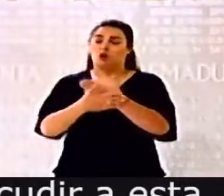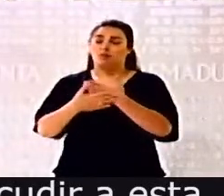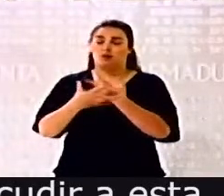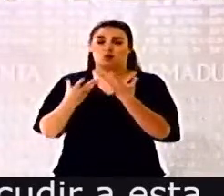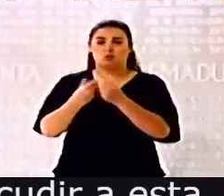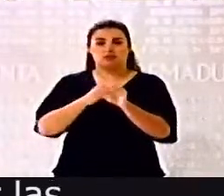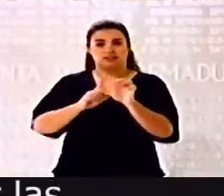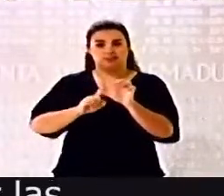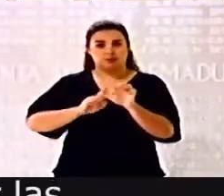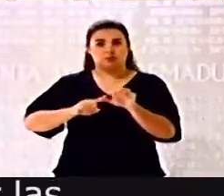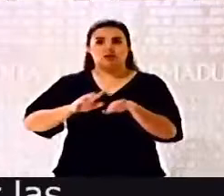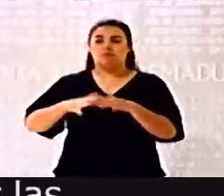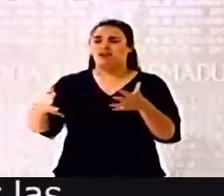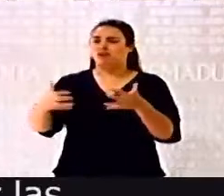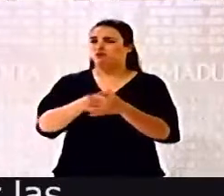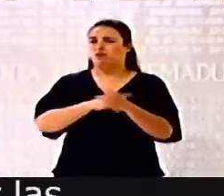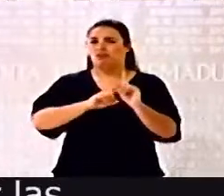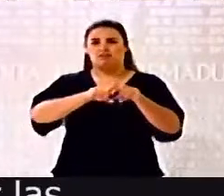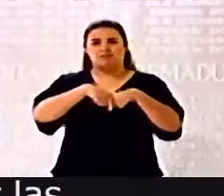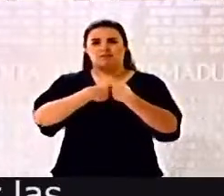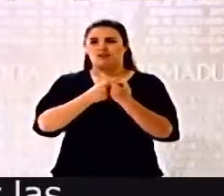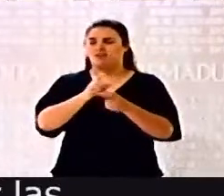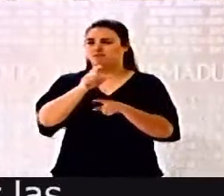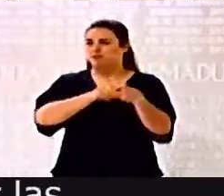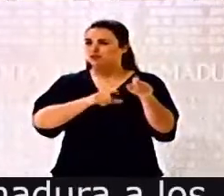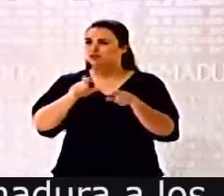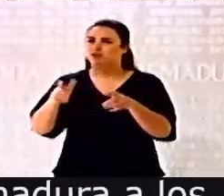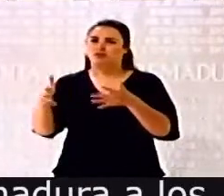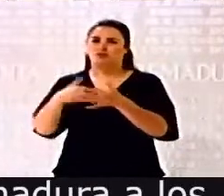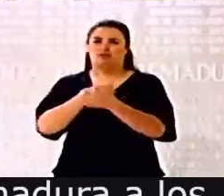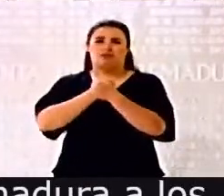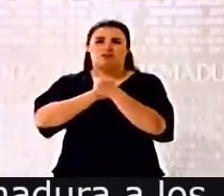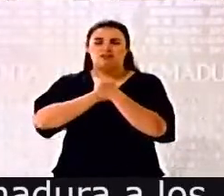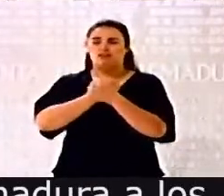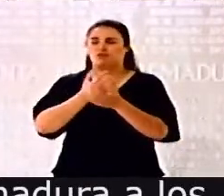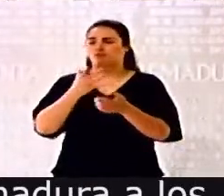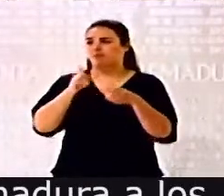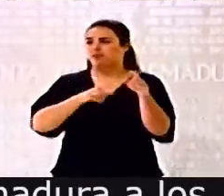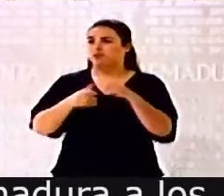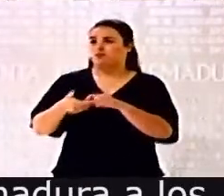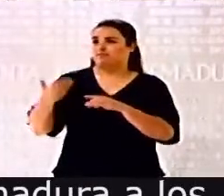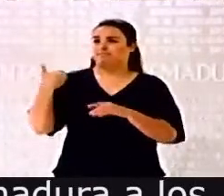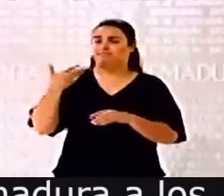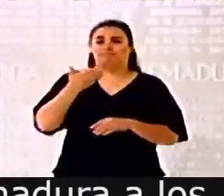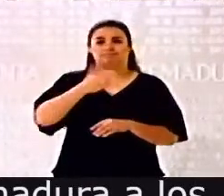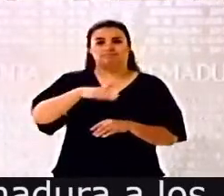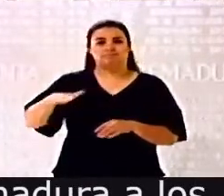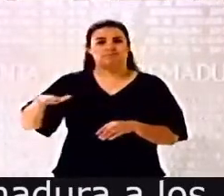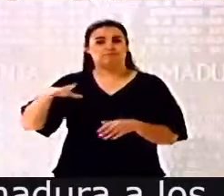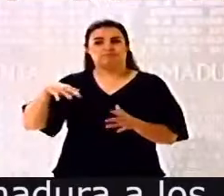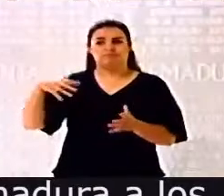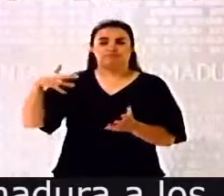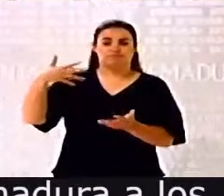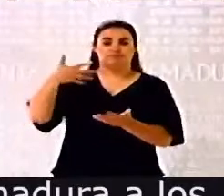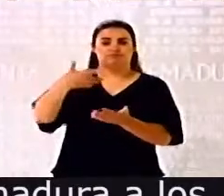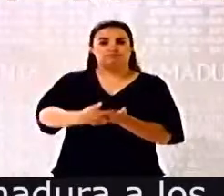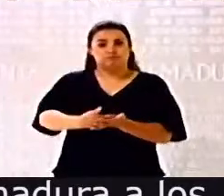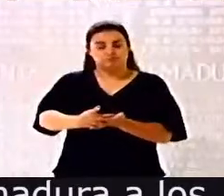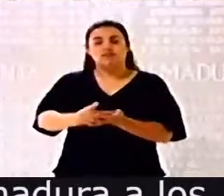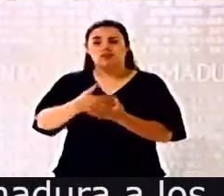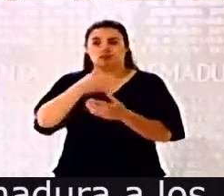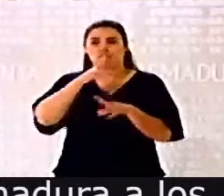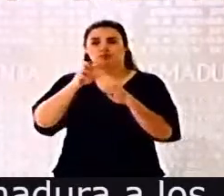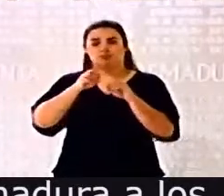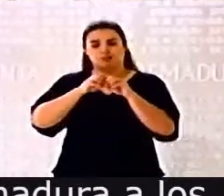Junta de Extremadura a todos los familiares y a todos los seres queridos de aquellas personas que han fallecido a lo largo del